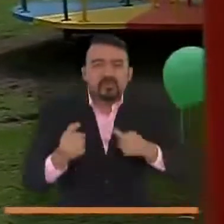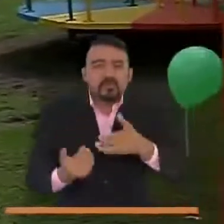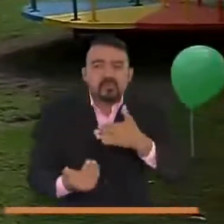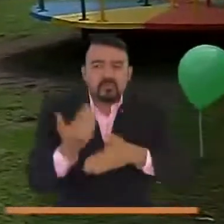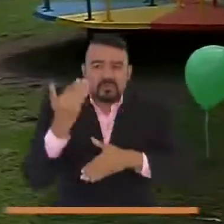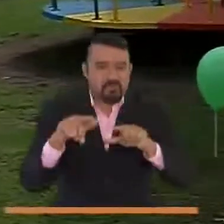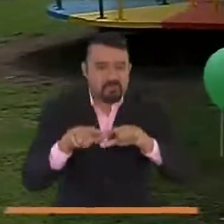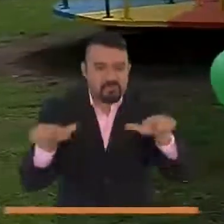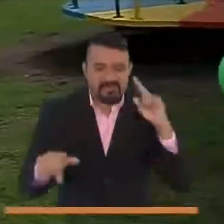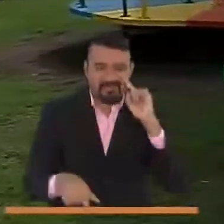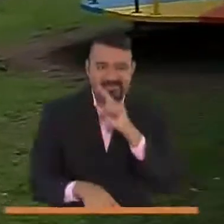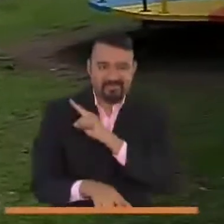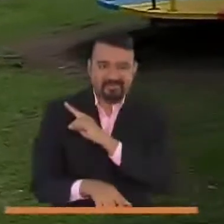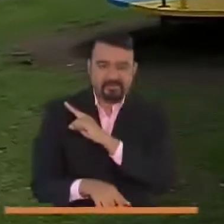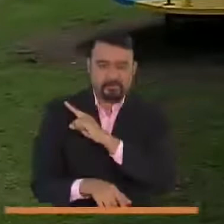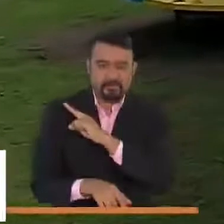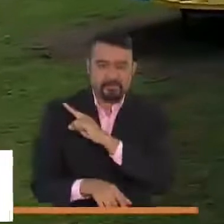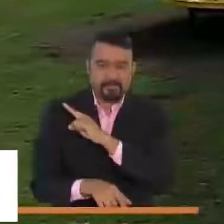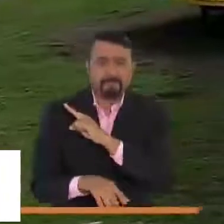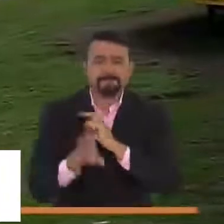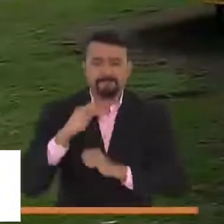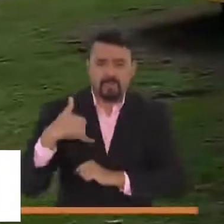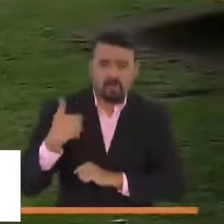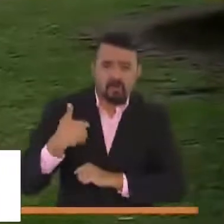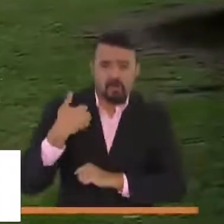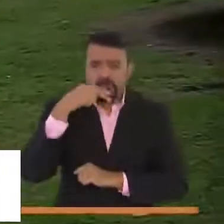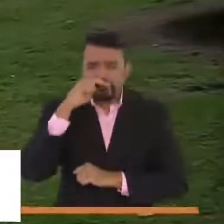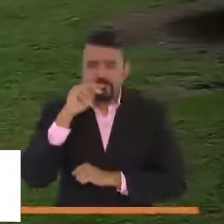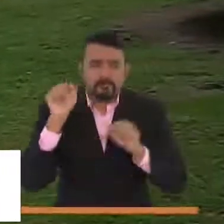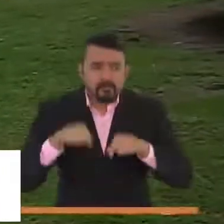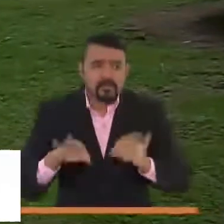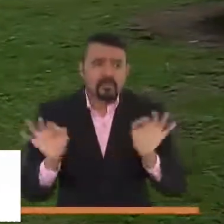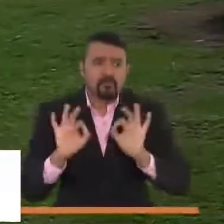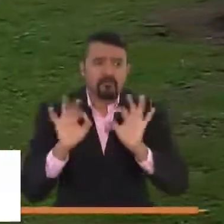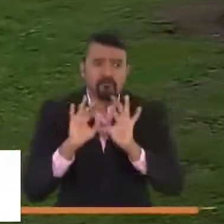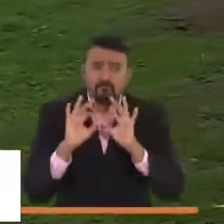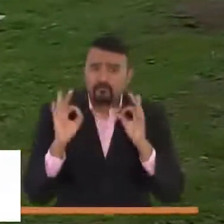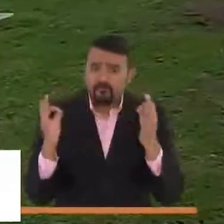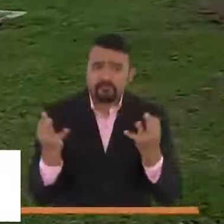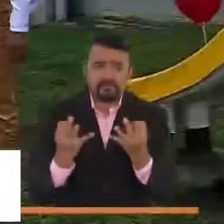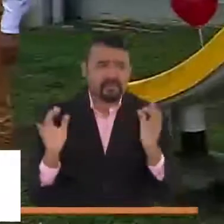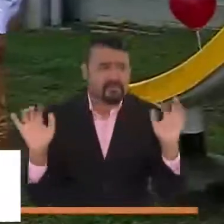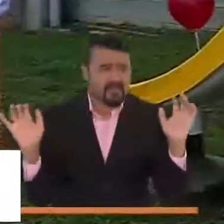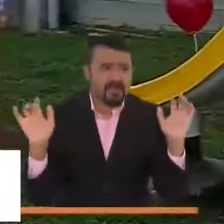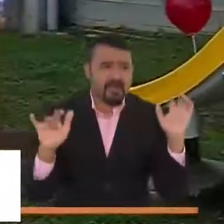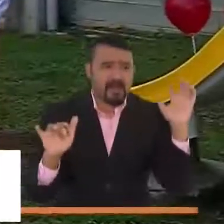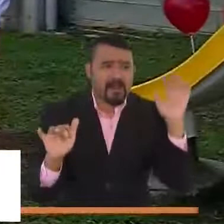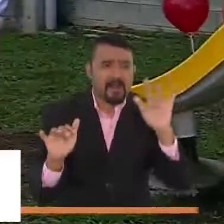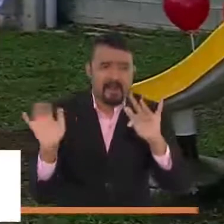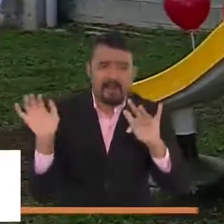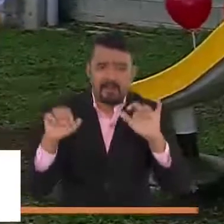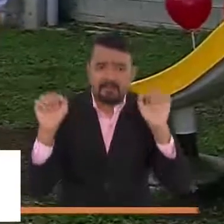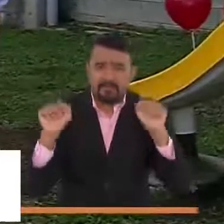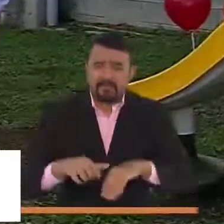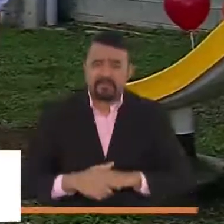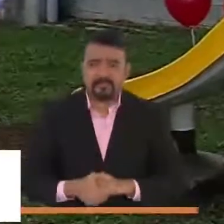el esparcimiento de nuestros jóvenes y niños, para que la familia pueda disfrutar en sus días libres.